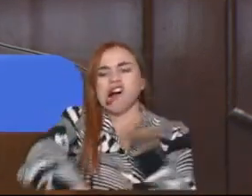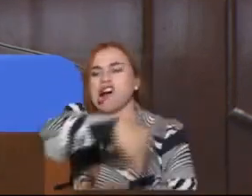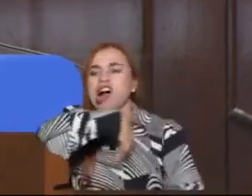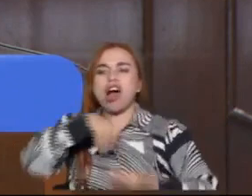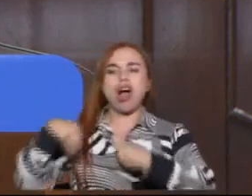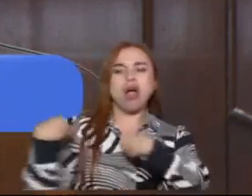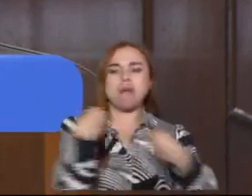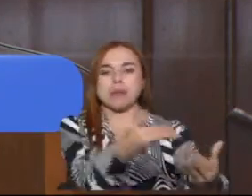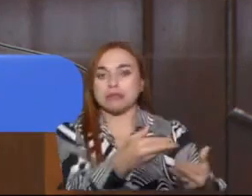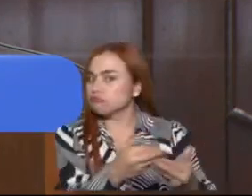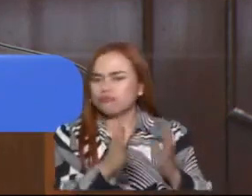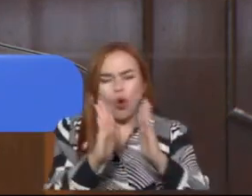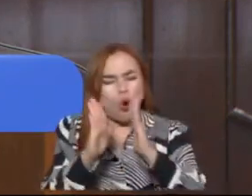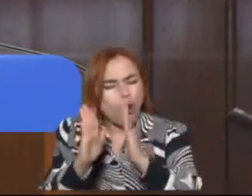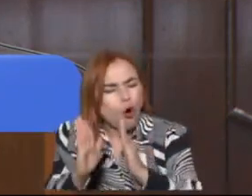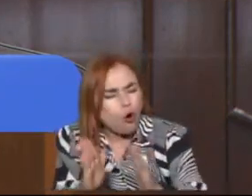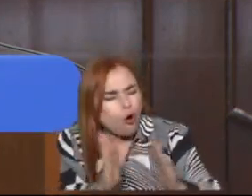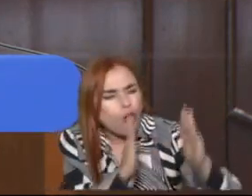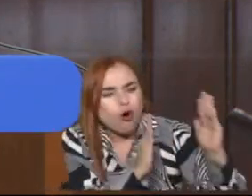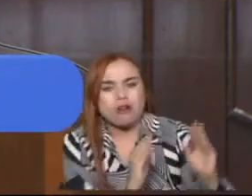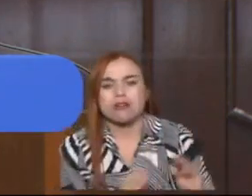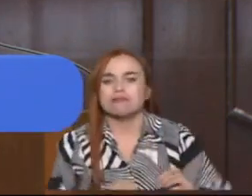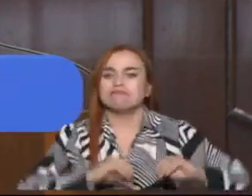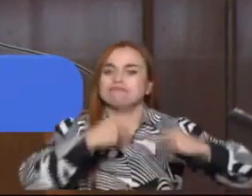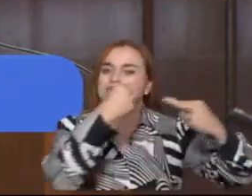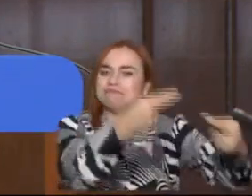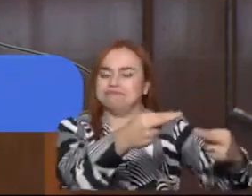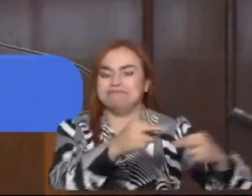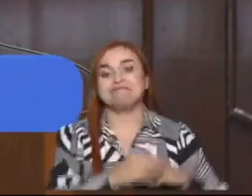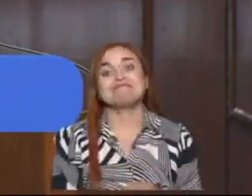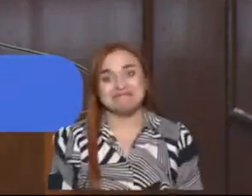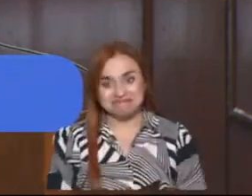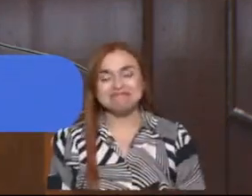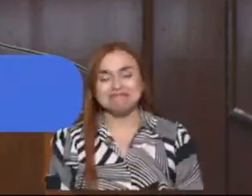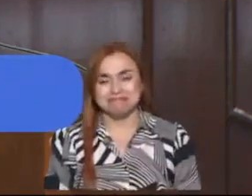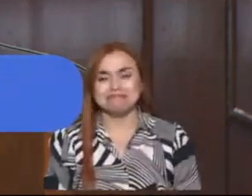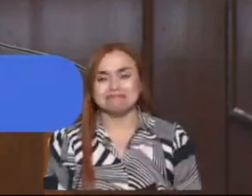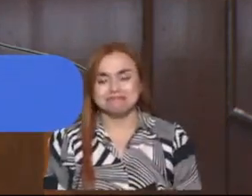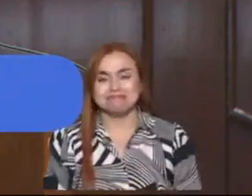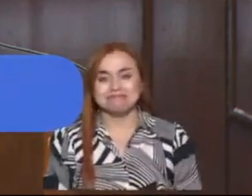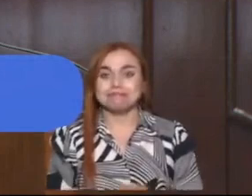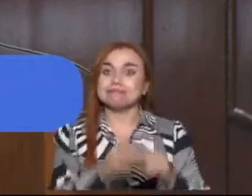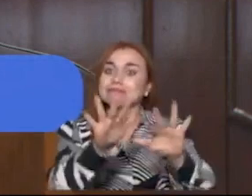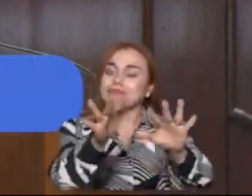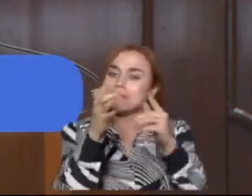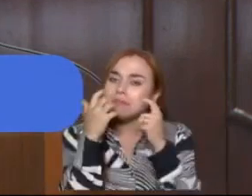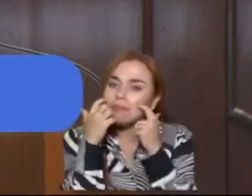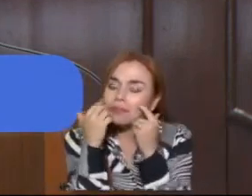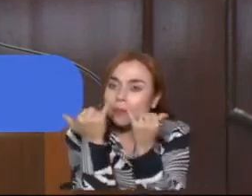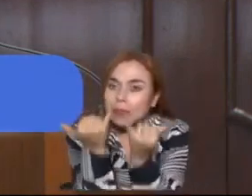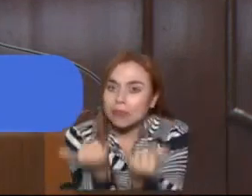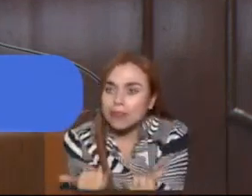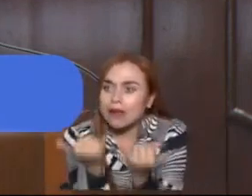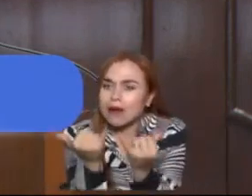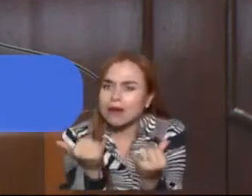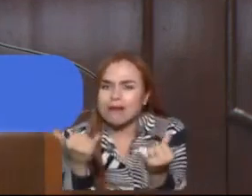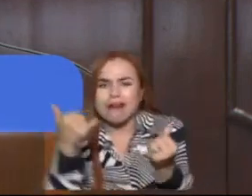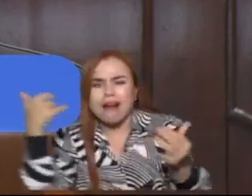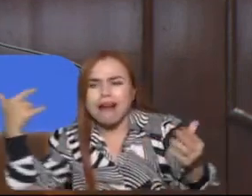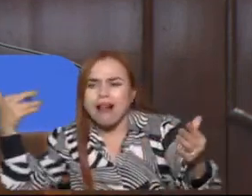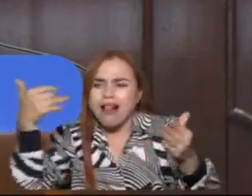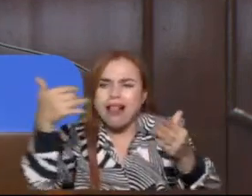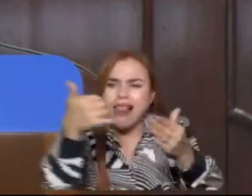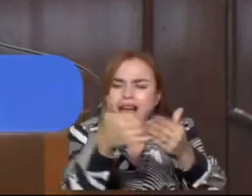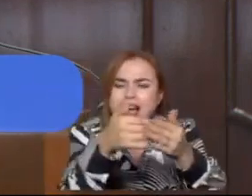este informe a la Nación demuestra los logros alcanzados por nuestro país en